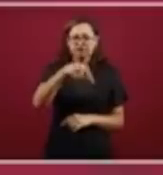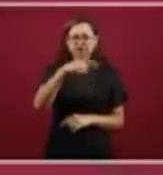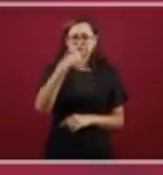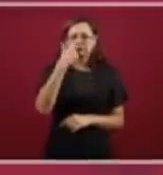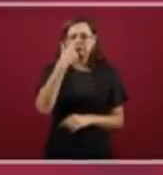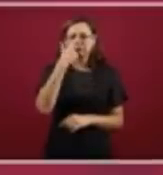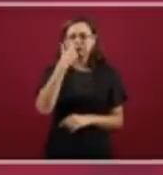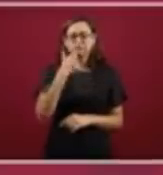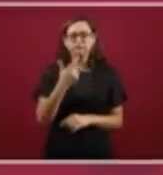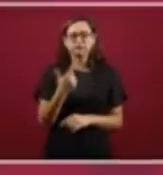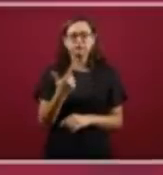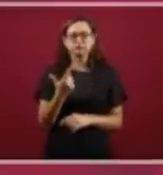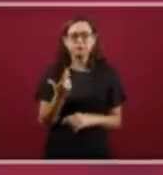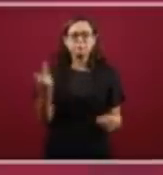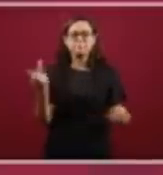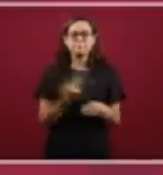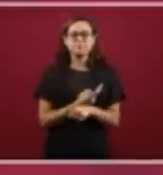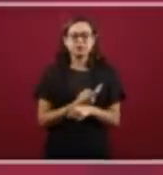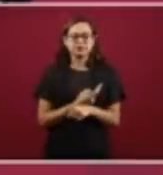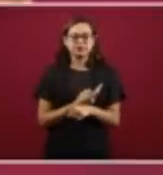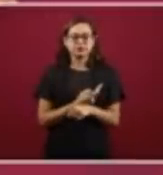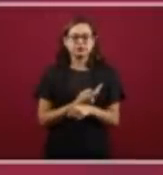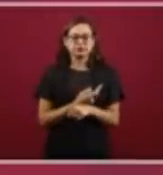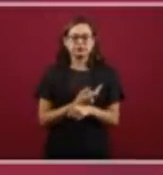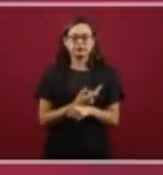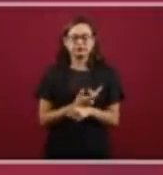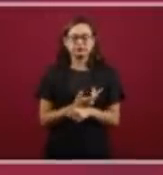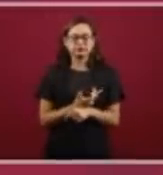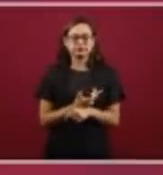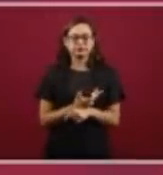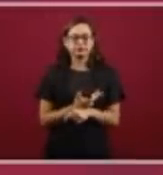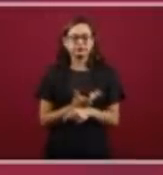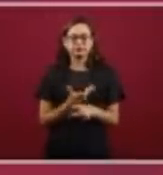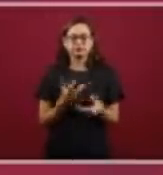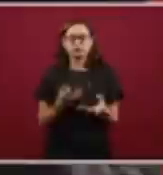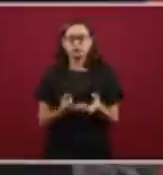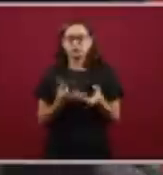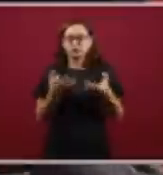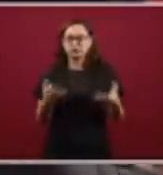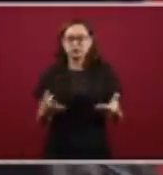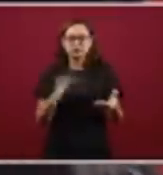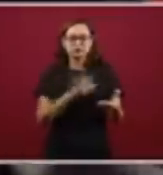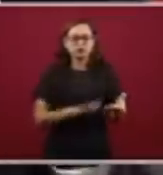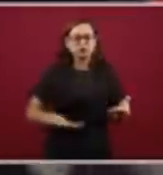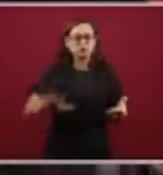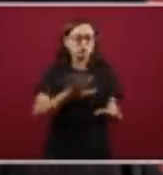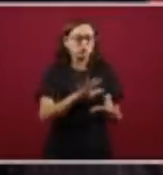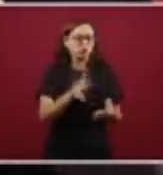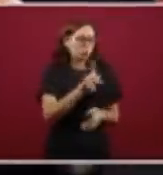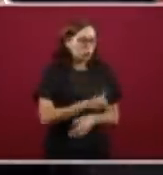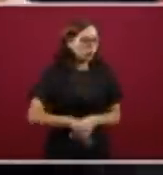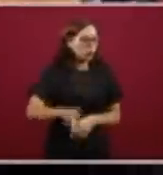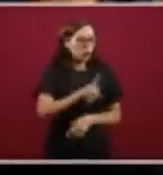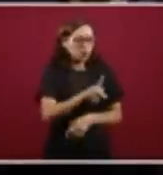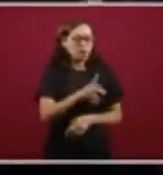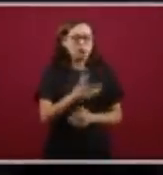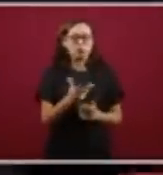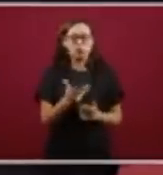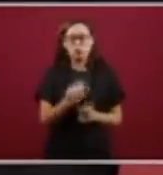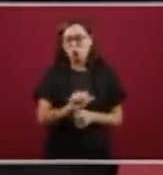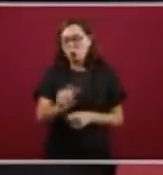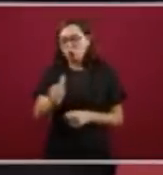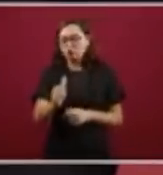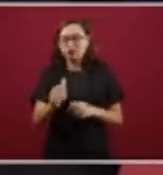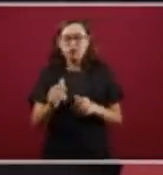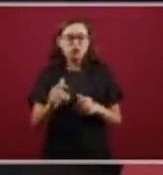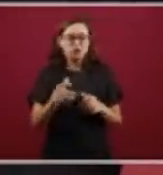¿qué es lo que pasa en un territorio, ¿no? Hay un pueblo más grande, una comunidad más grande y comunidades